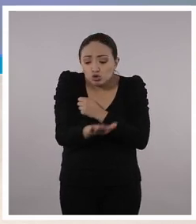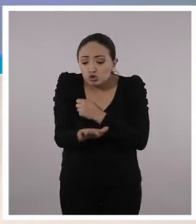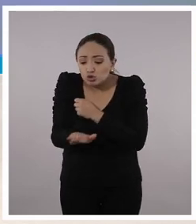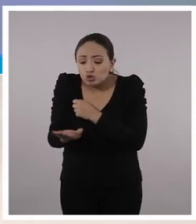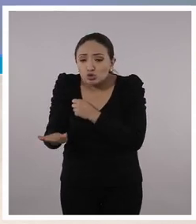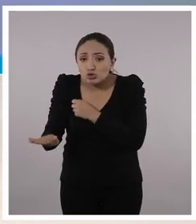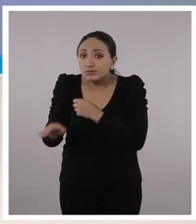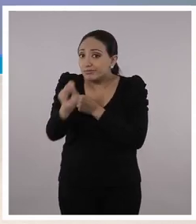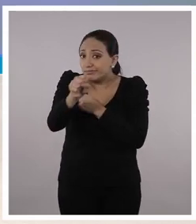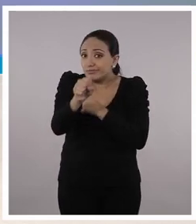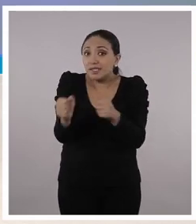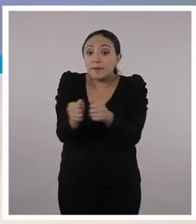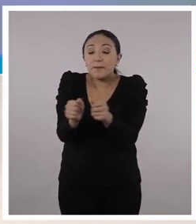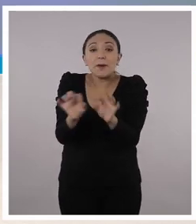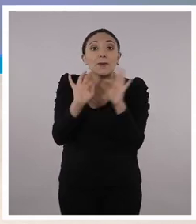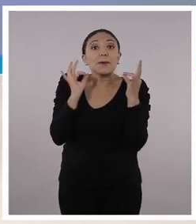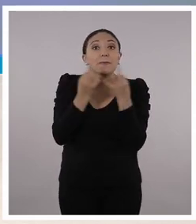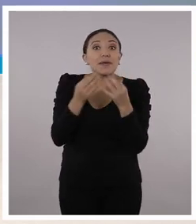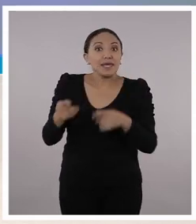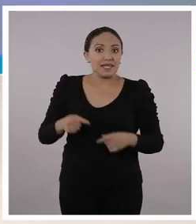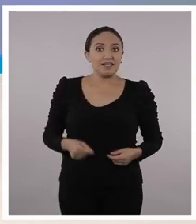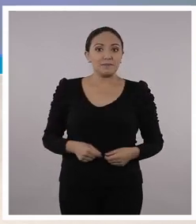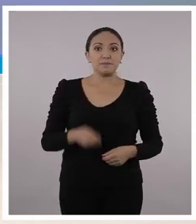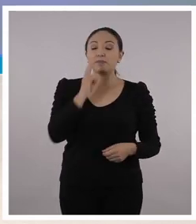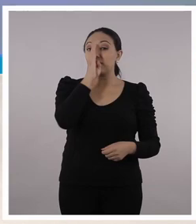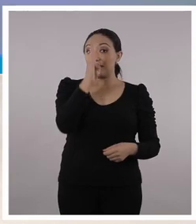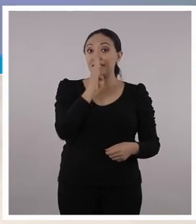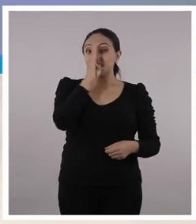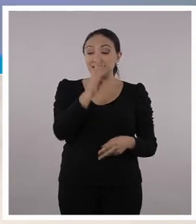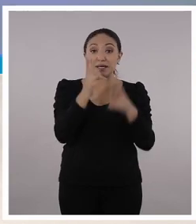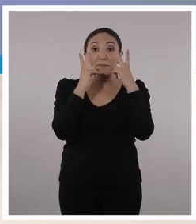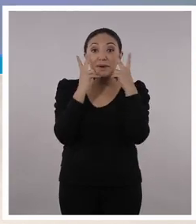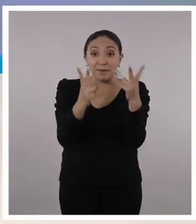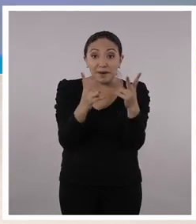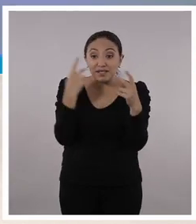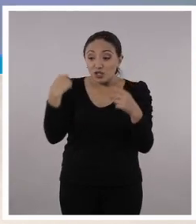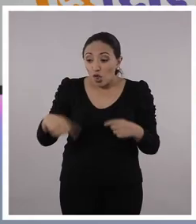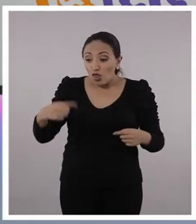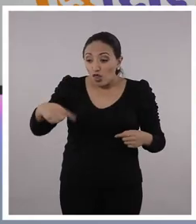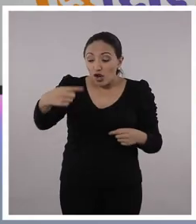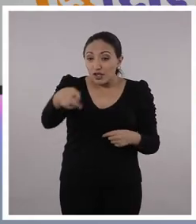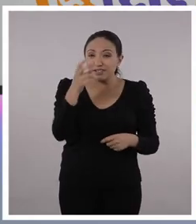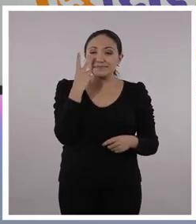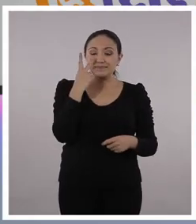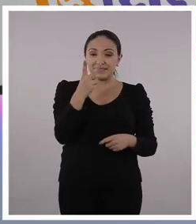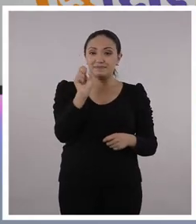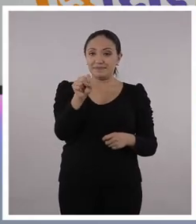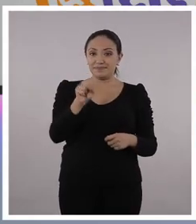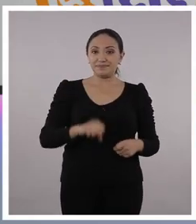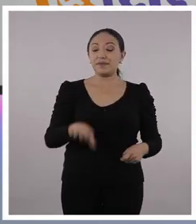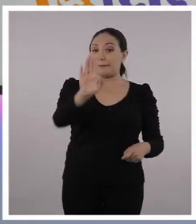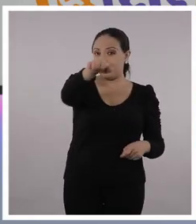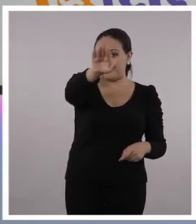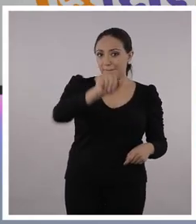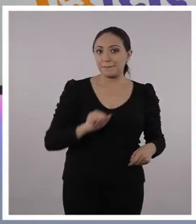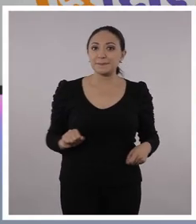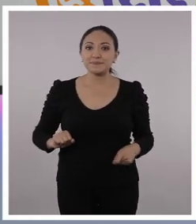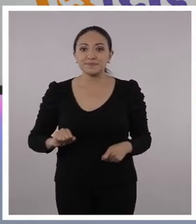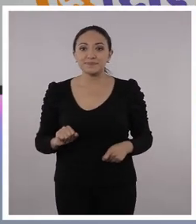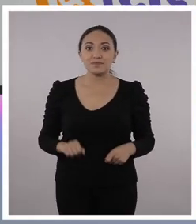pequeñitos y pequeñitas de casa y sus acompañantes. Siempre me encanta verlos todos los días.